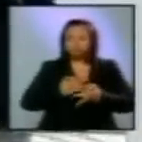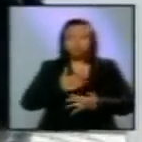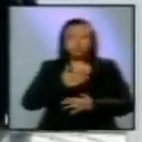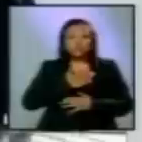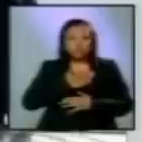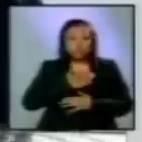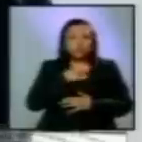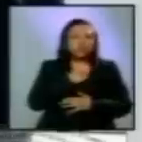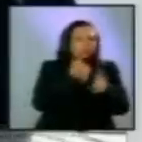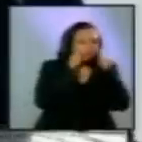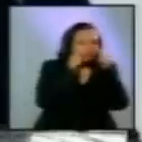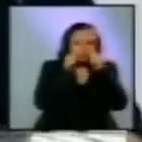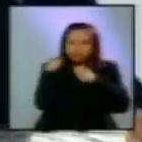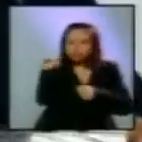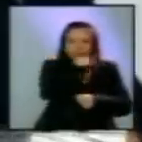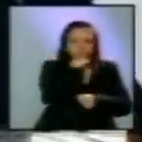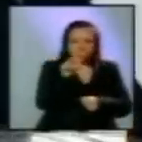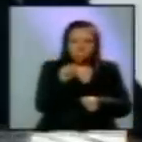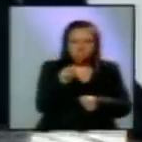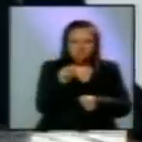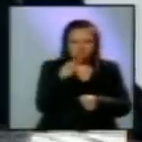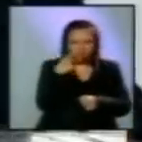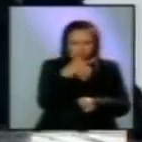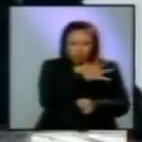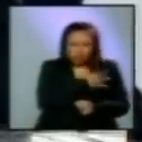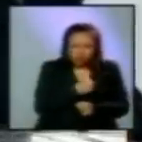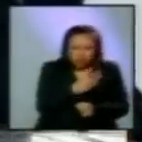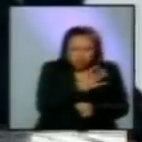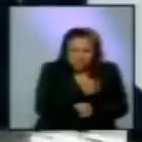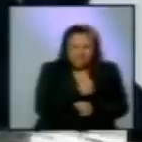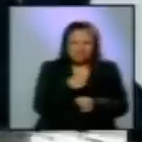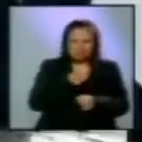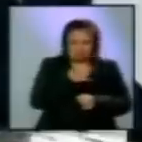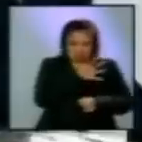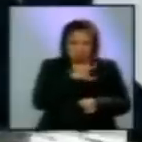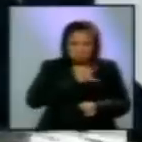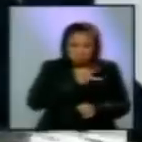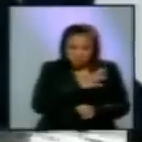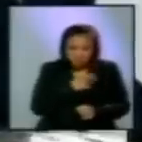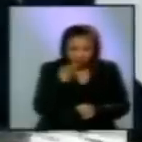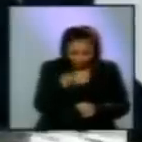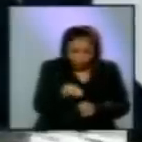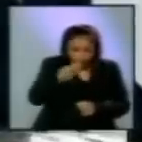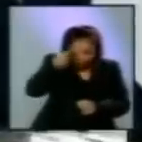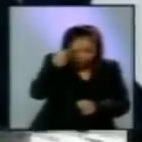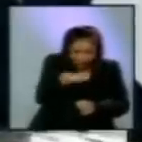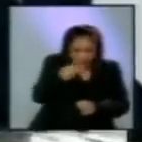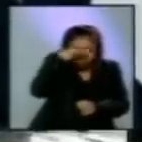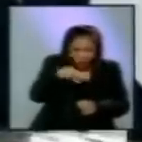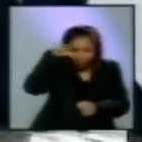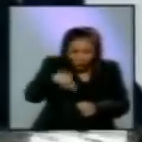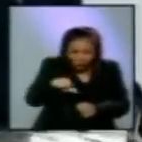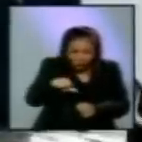porque los he escuchado a ustedes. No quiero para sus hijos ni para mis hijas este México que hoy se